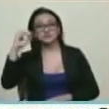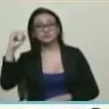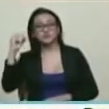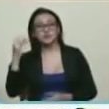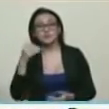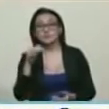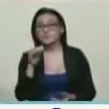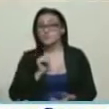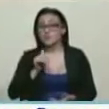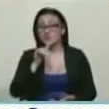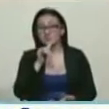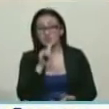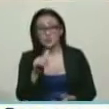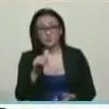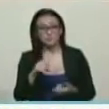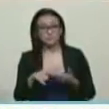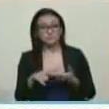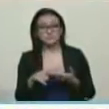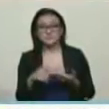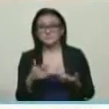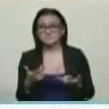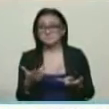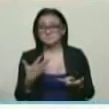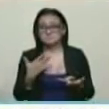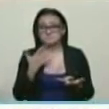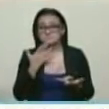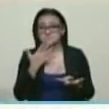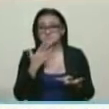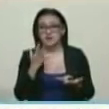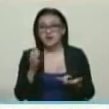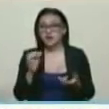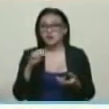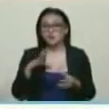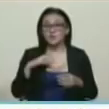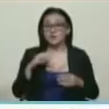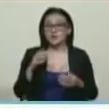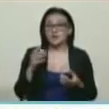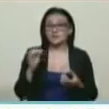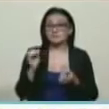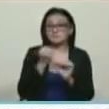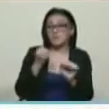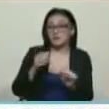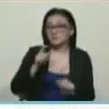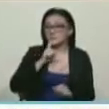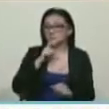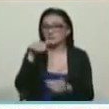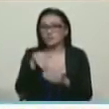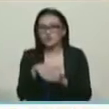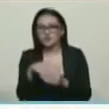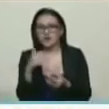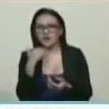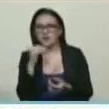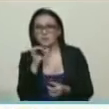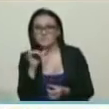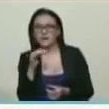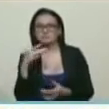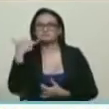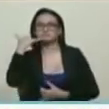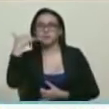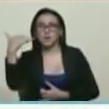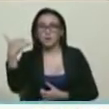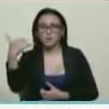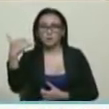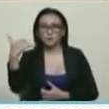cualquier denuncia, cualquier acto de impedir el derecho humano a votar, y ahí estarán pues nuestros funcionarios, como dije